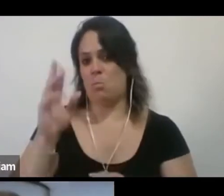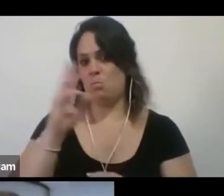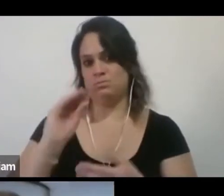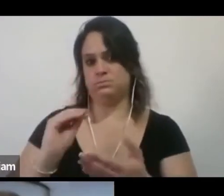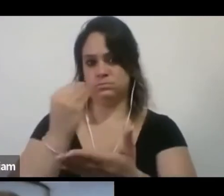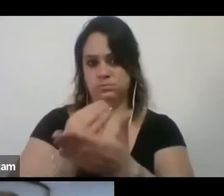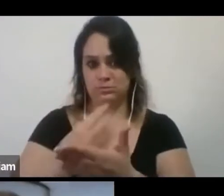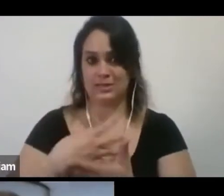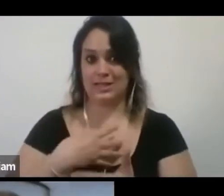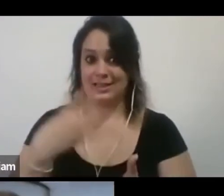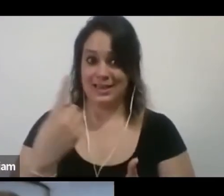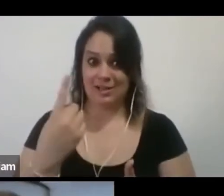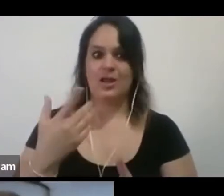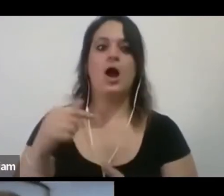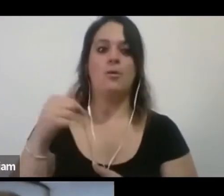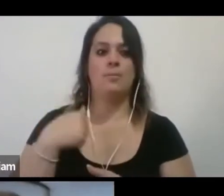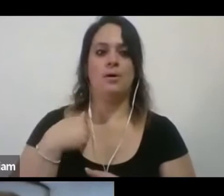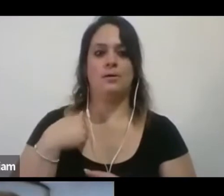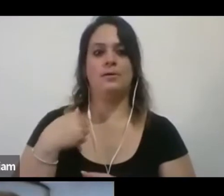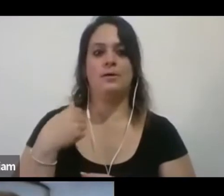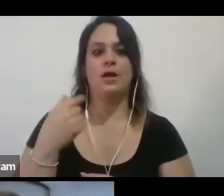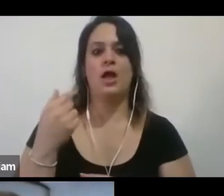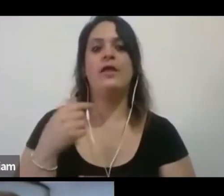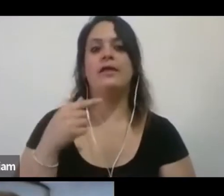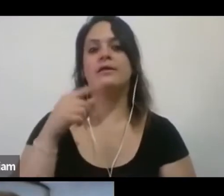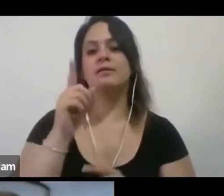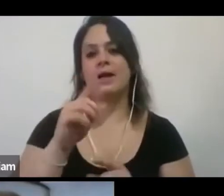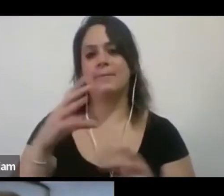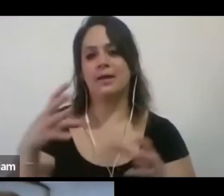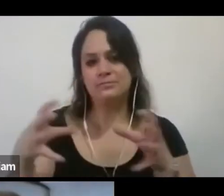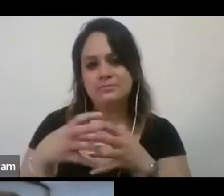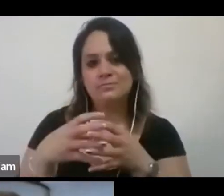estoy formando parte del equipo técnico interdisciplinario.